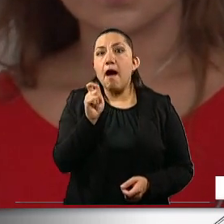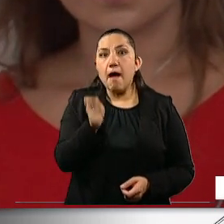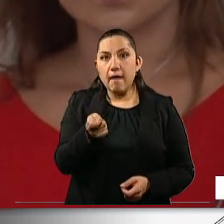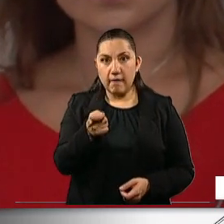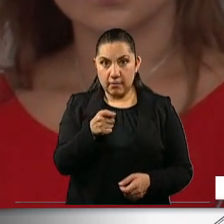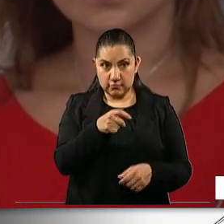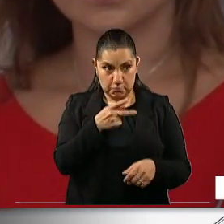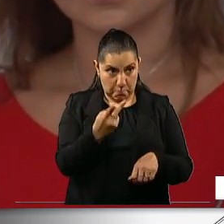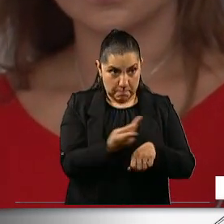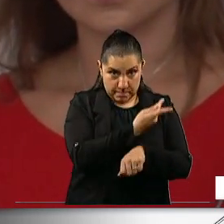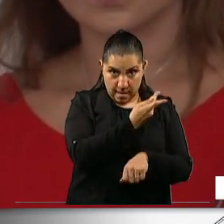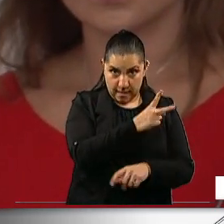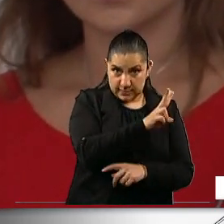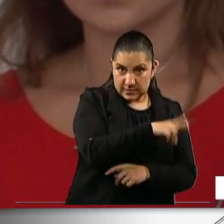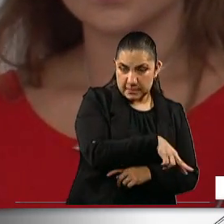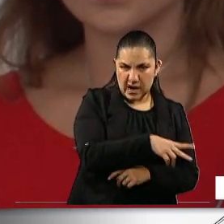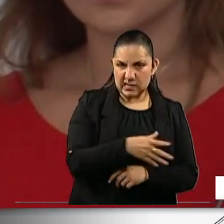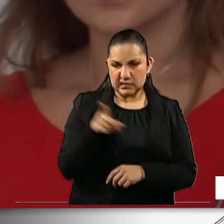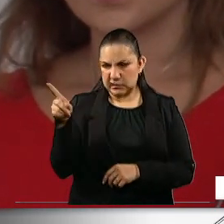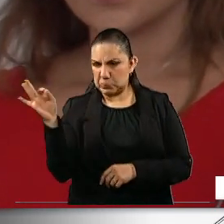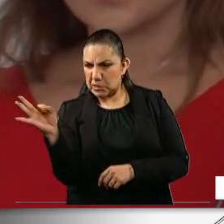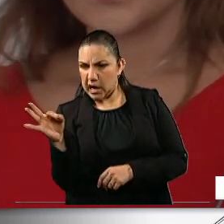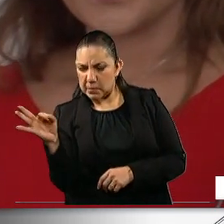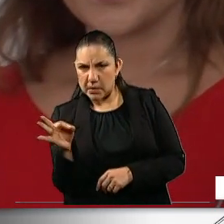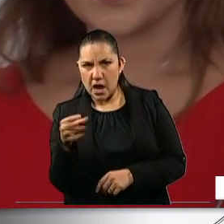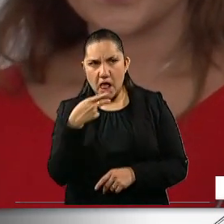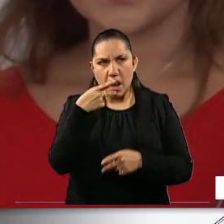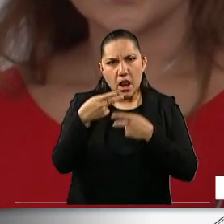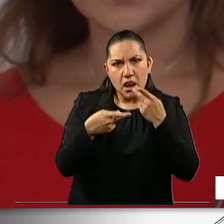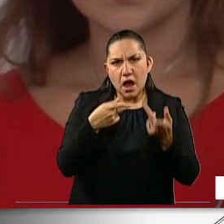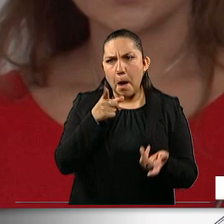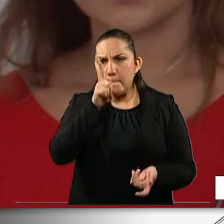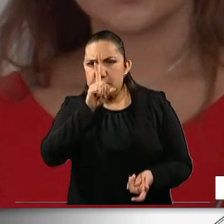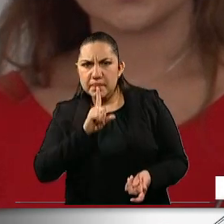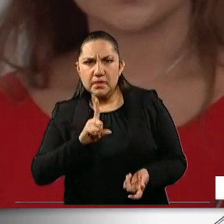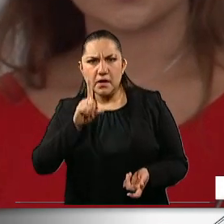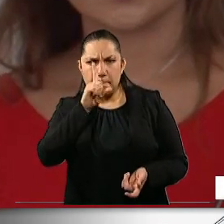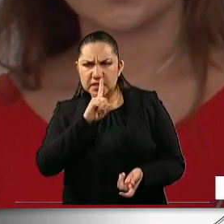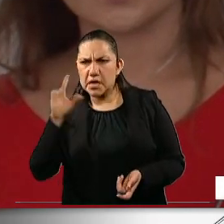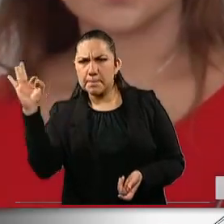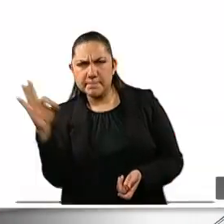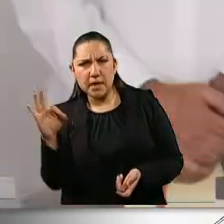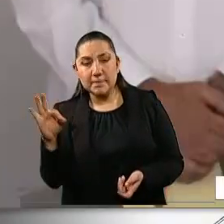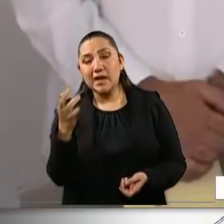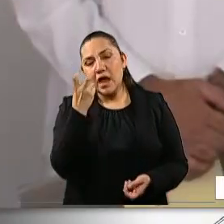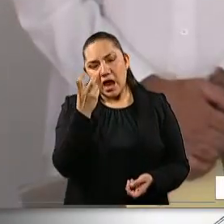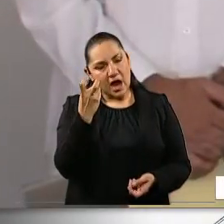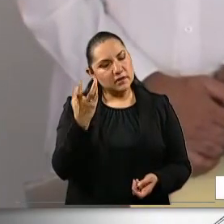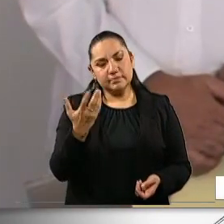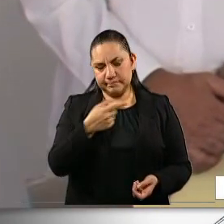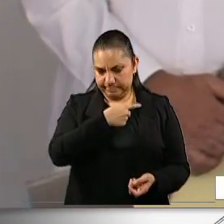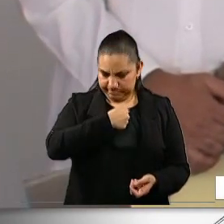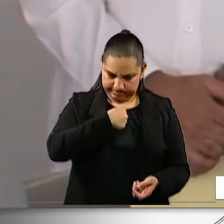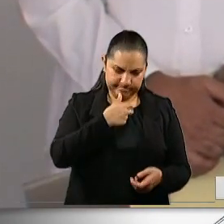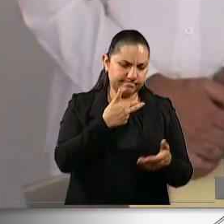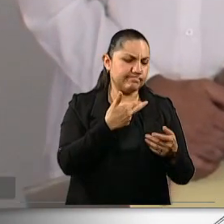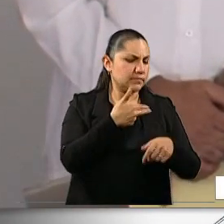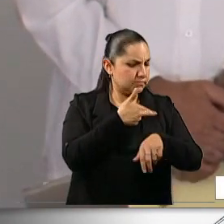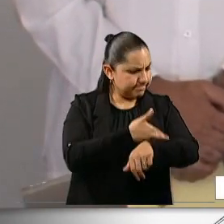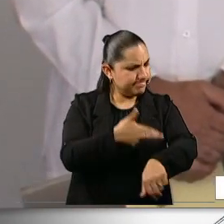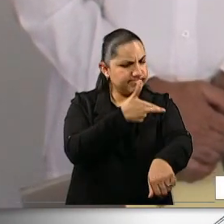ejercido este tipo de violencia con mi hija y aún seguimos pues trabajando para poder recuperarla Estamos buscando